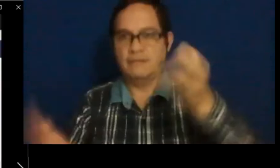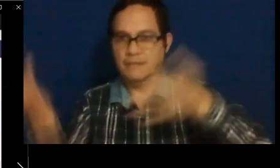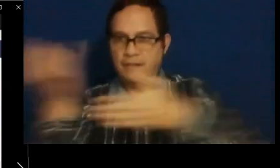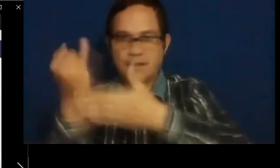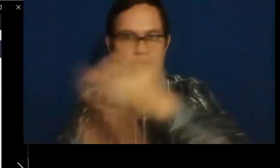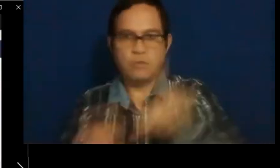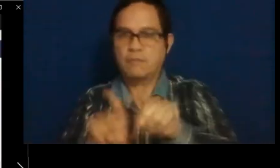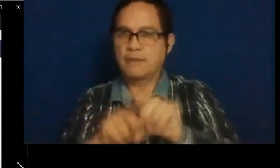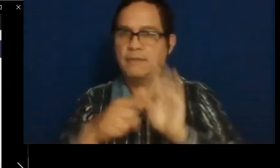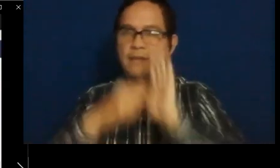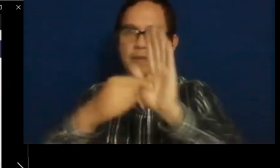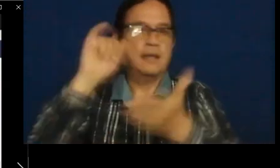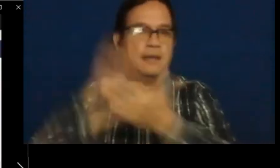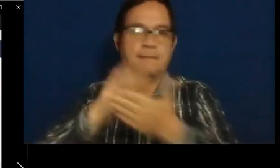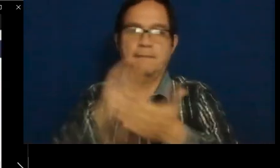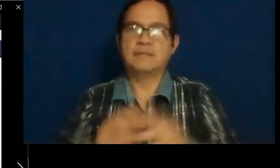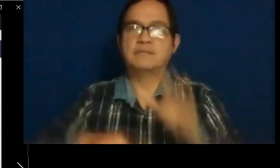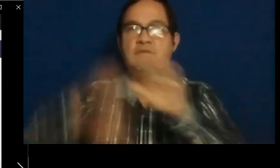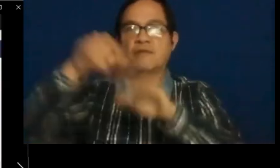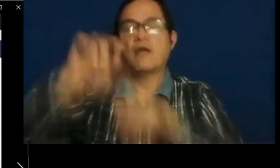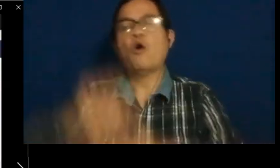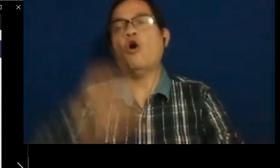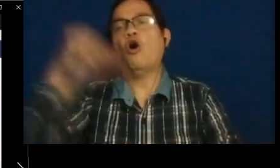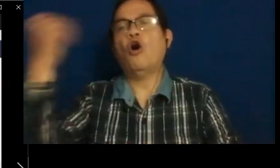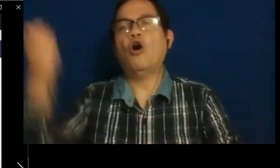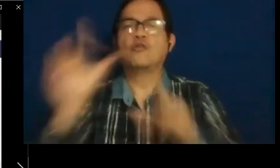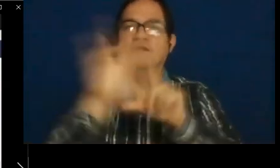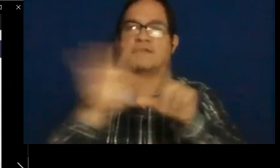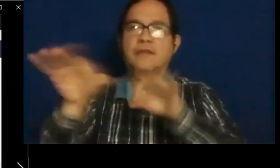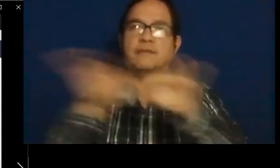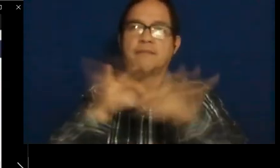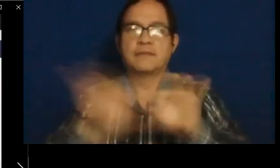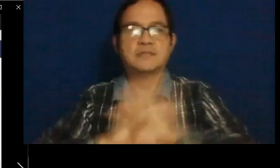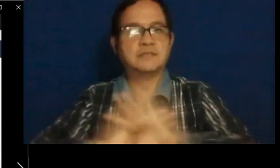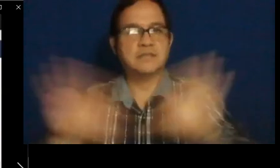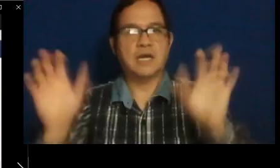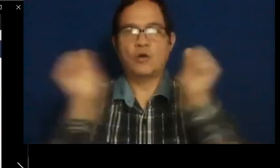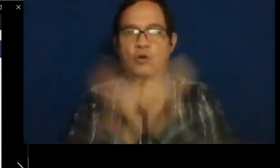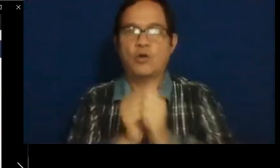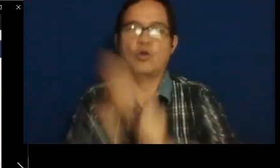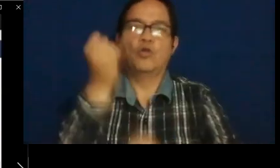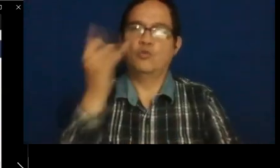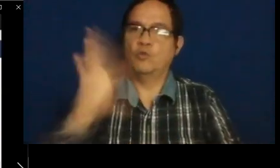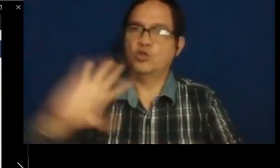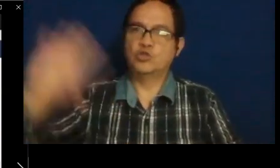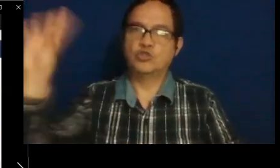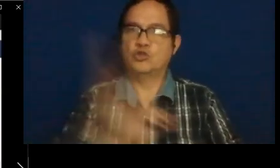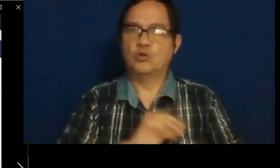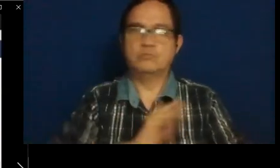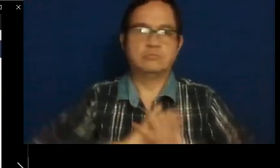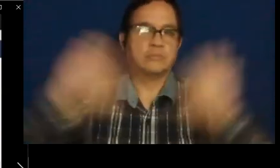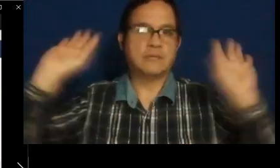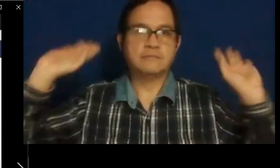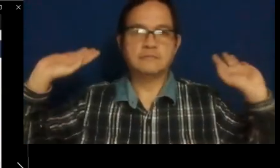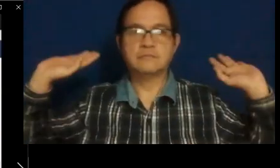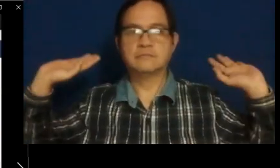grabación queda ahí disponible para ustedes y les voy a subir otro video también explicativo de un ejercicio ya con números y todo. Y ya, muchachos, es eso